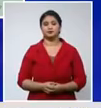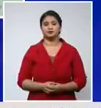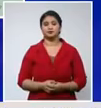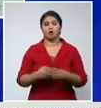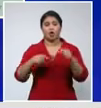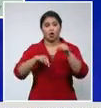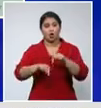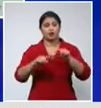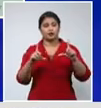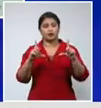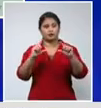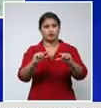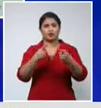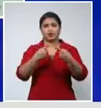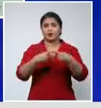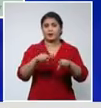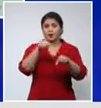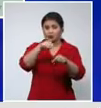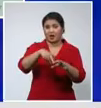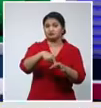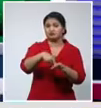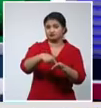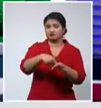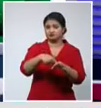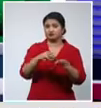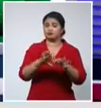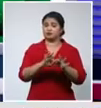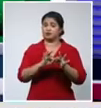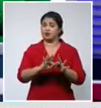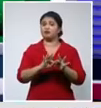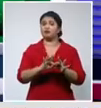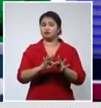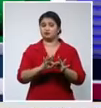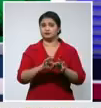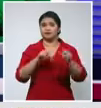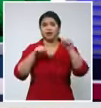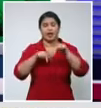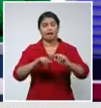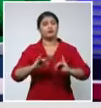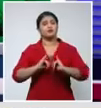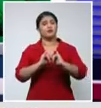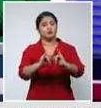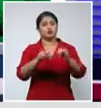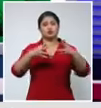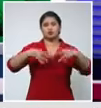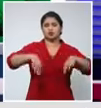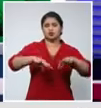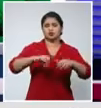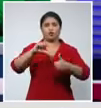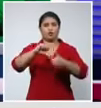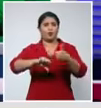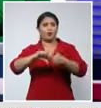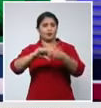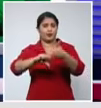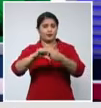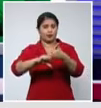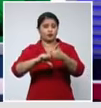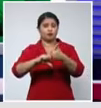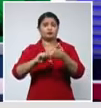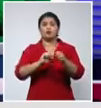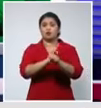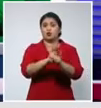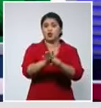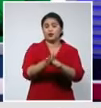pero todavía para este municipio es elevado. Este es el comportamiento. Yo he ido